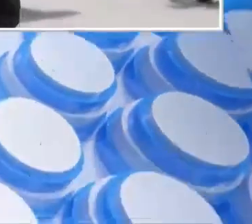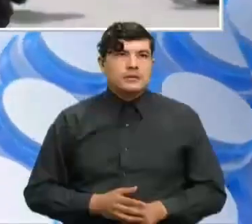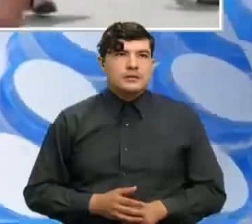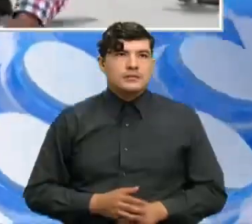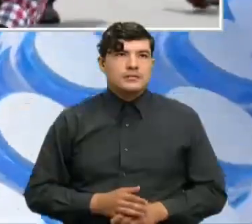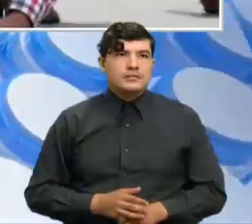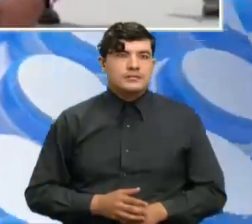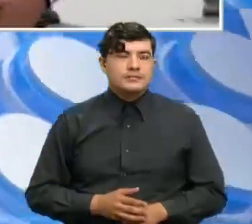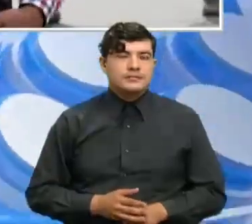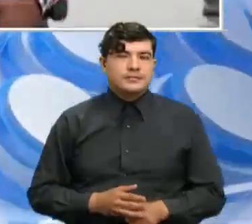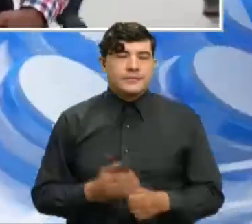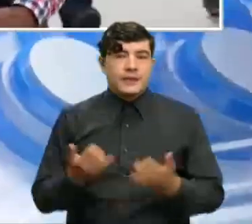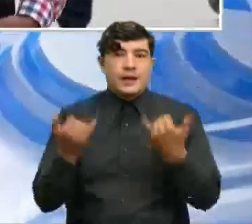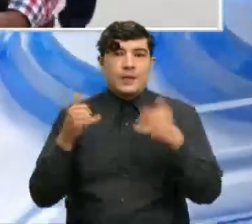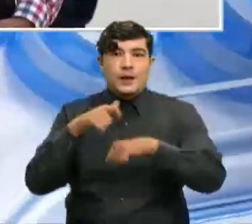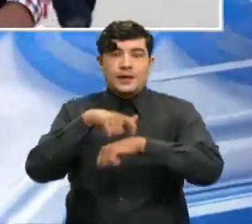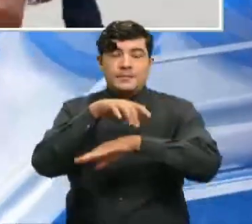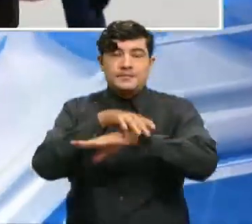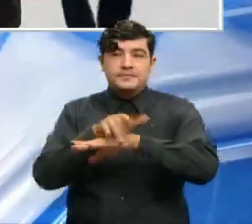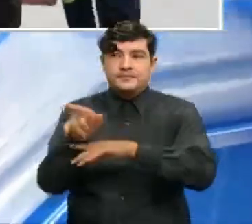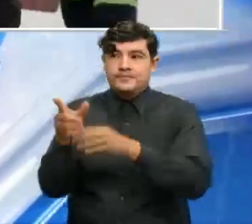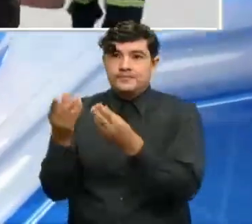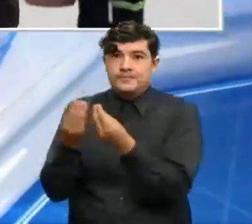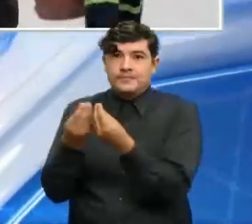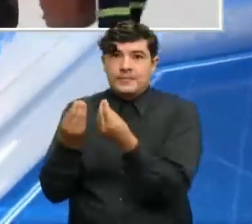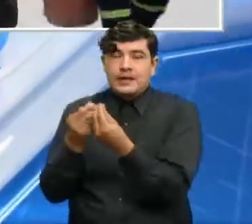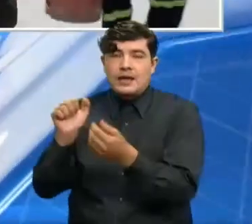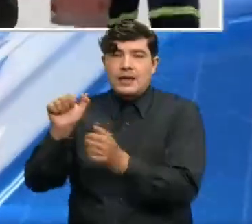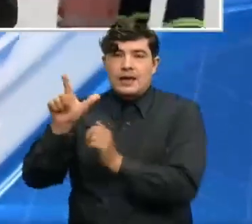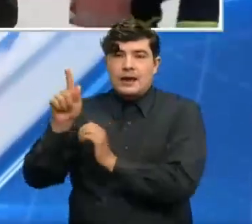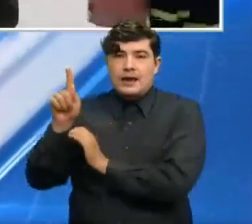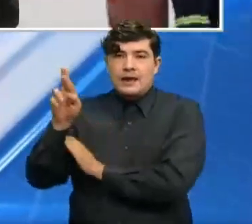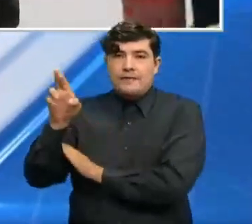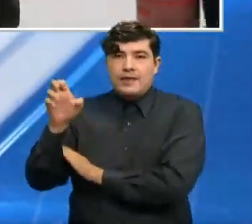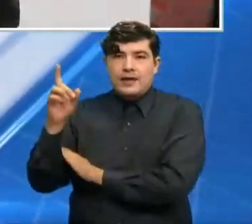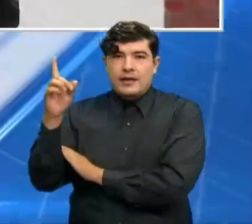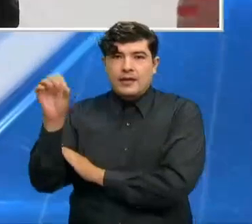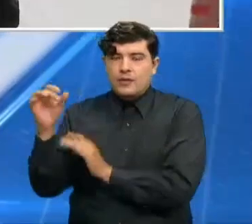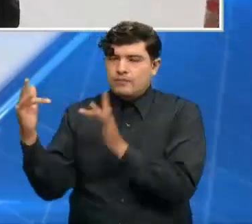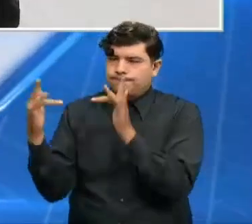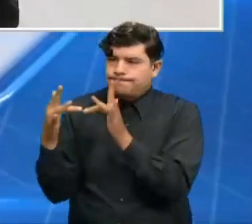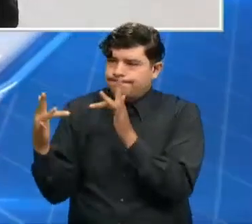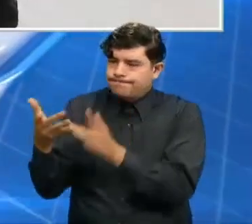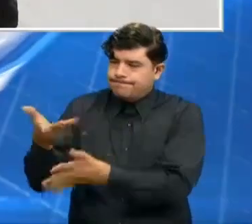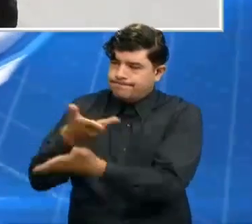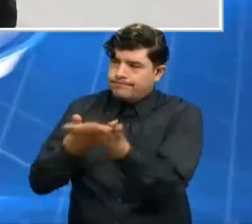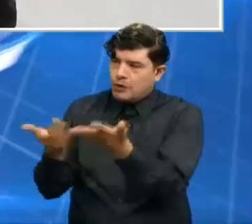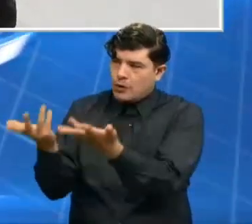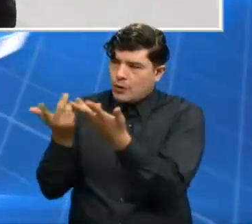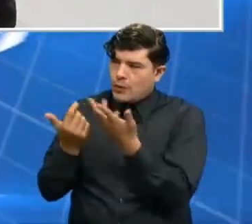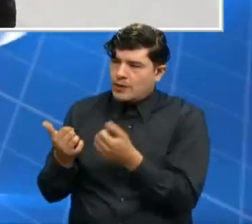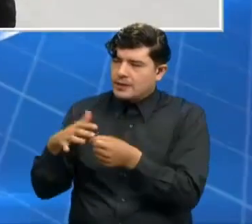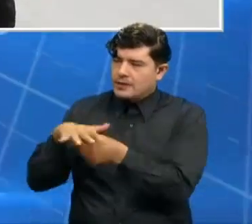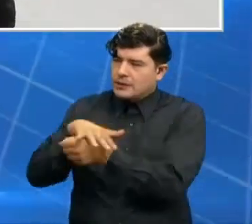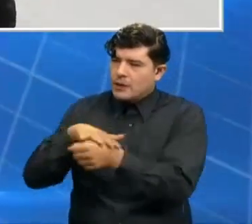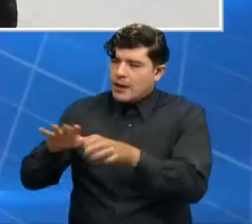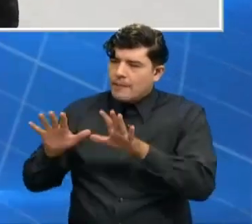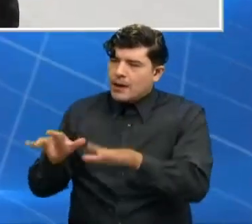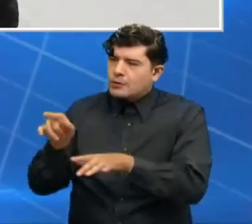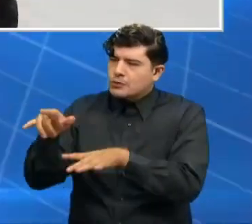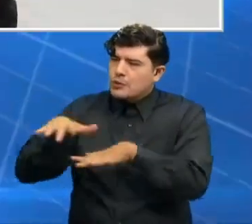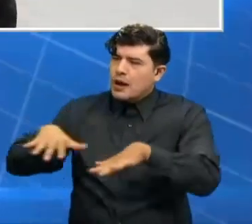Y a esta hora de la tarde establecemos contacto con nuestro compañero Alfredo Pérez Durán. Alfredo, ¿cómo va la situación del paro en esta zona del